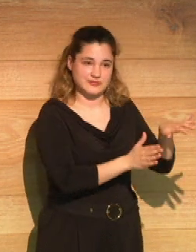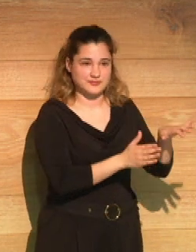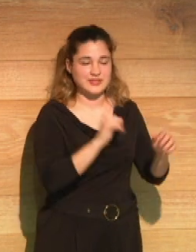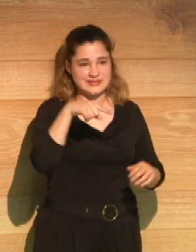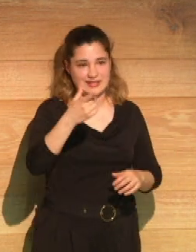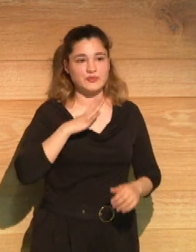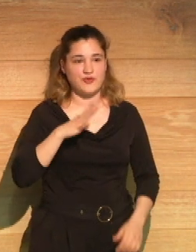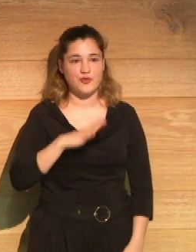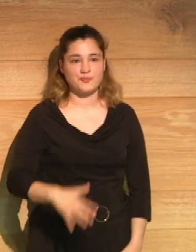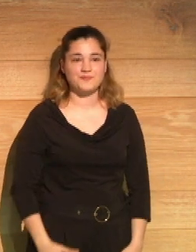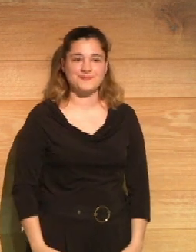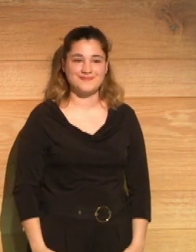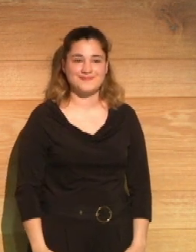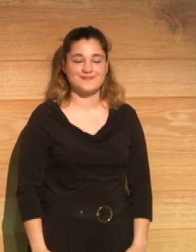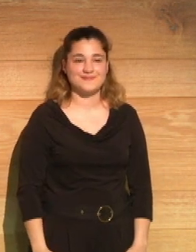favor.